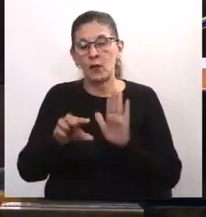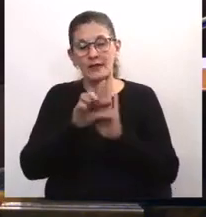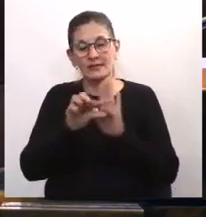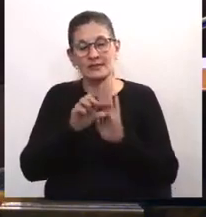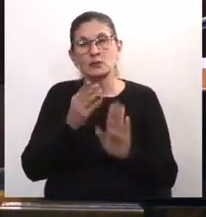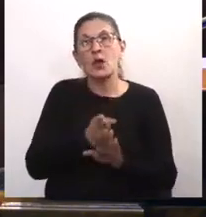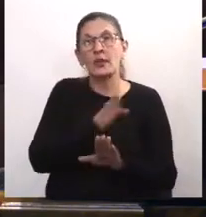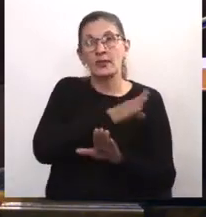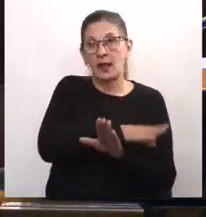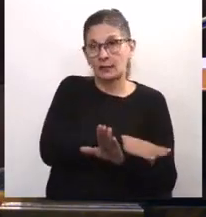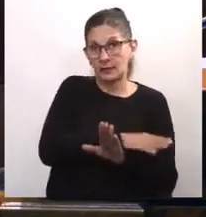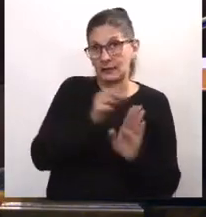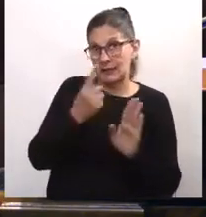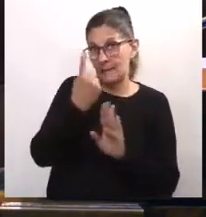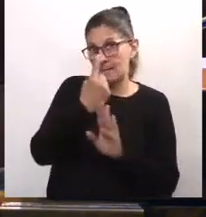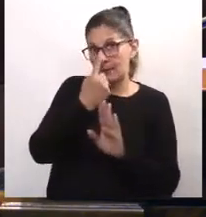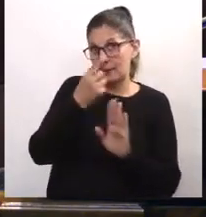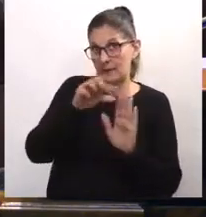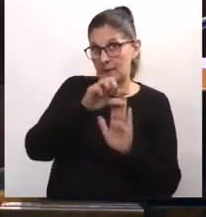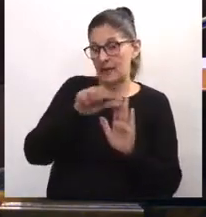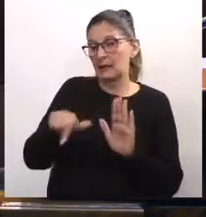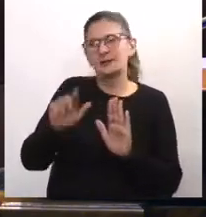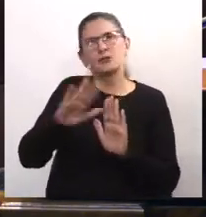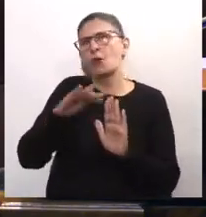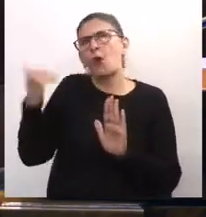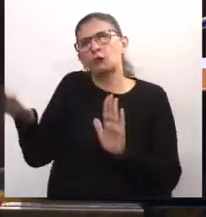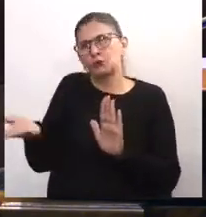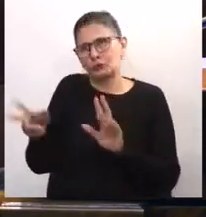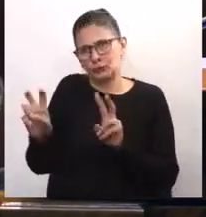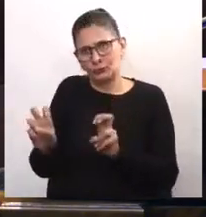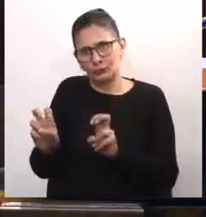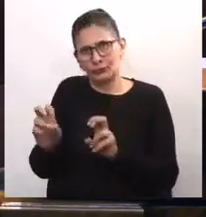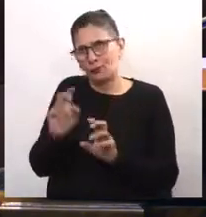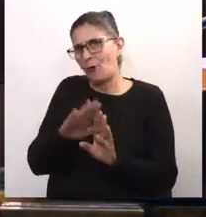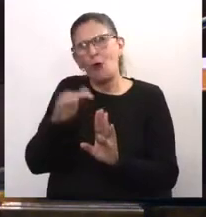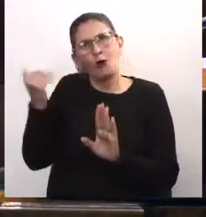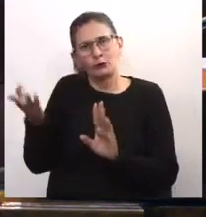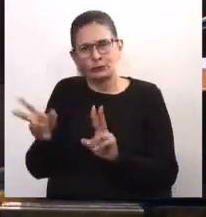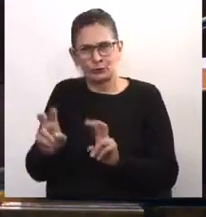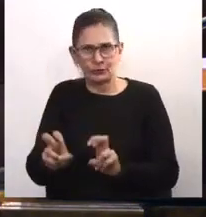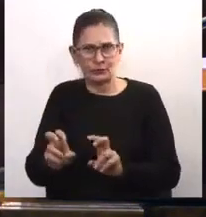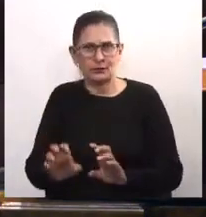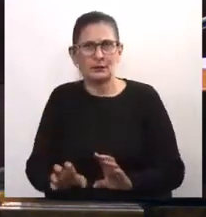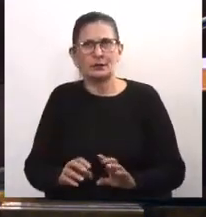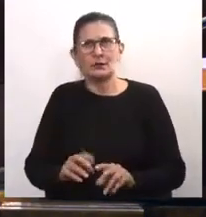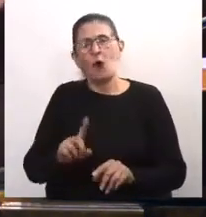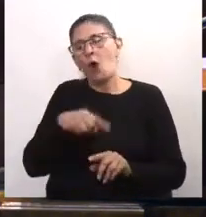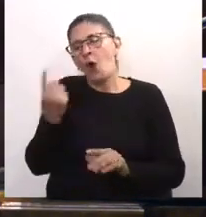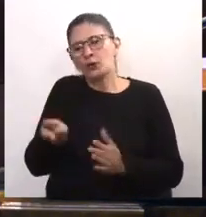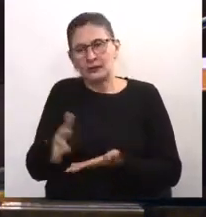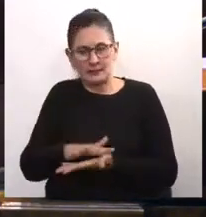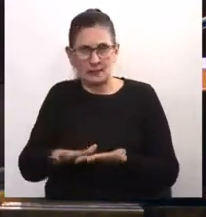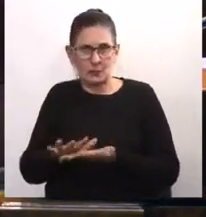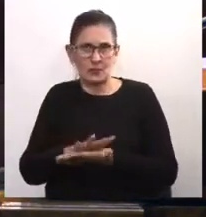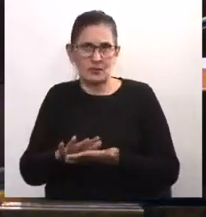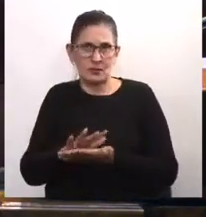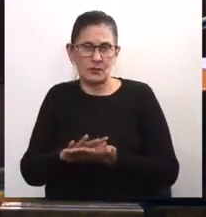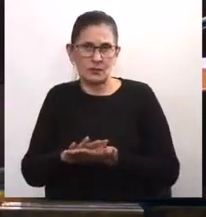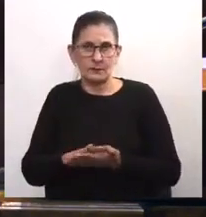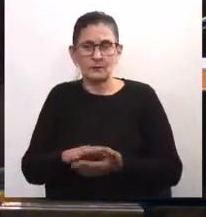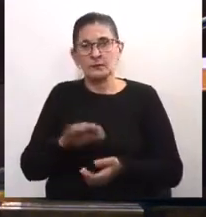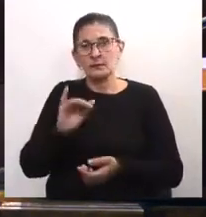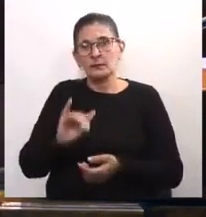inciso anterior, o sea, este es otro caso, otro tema, otra situación, incluso